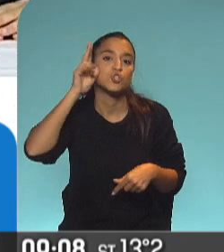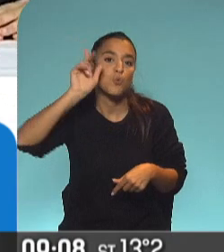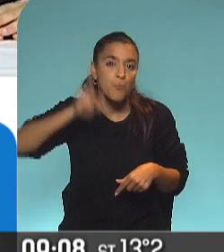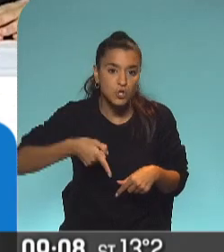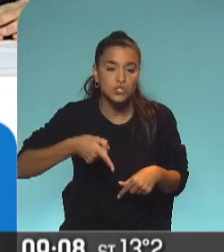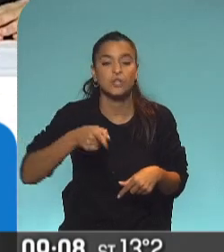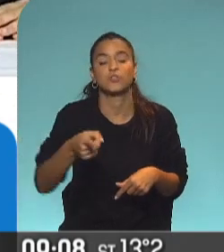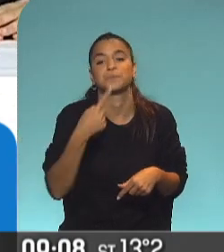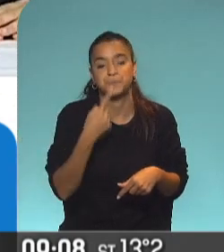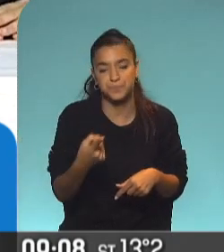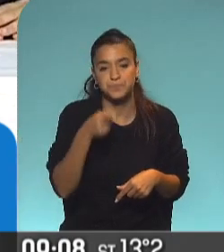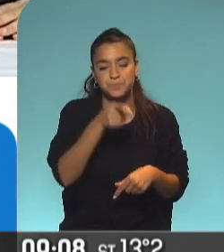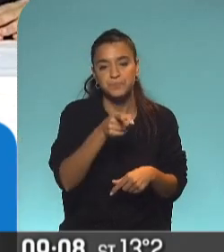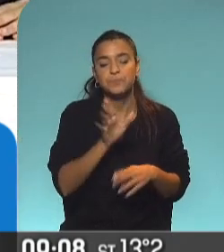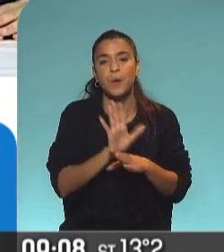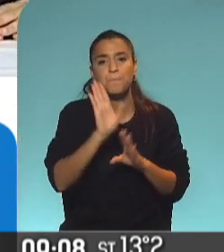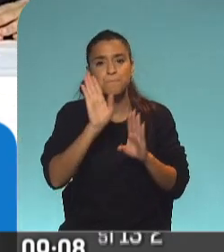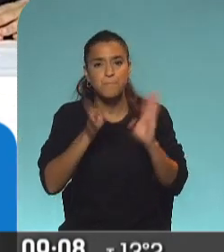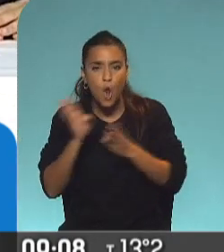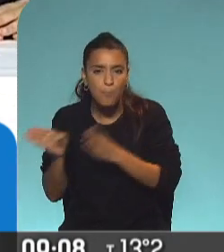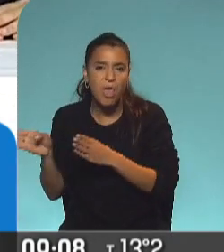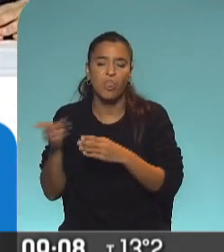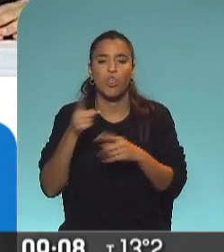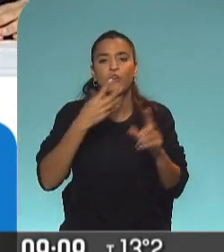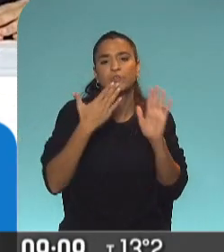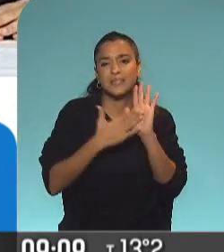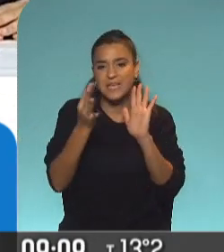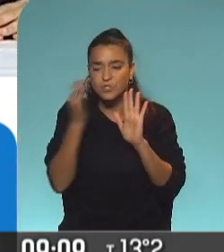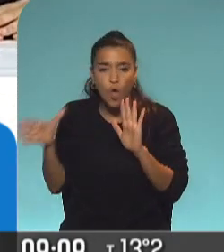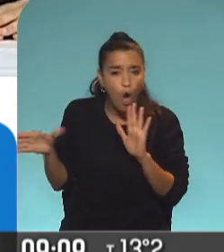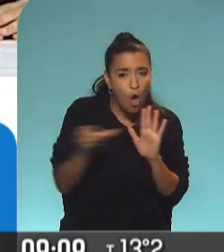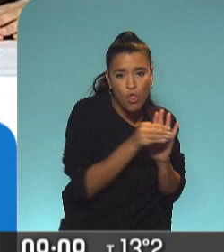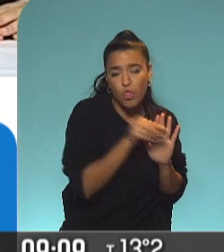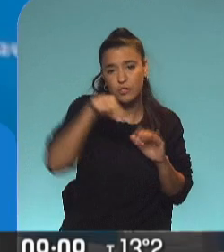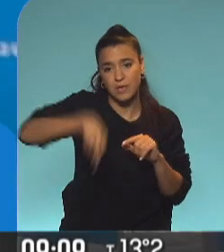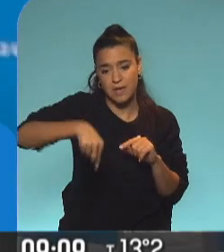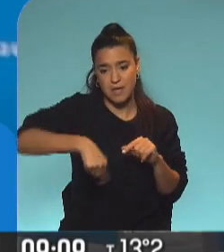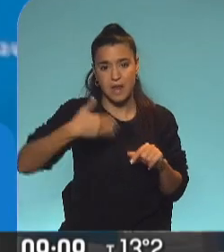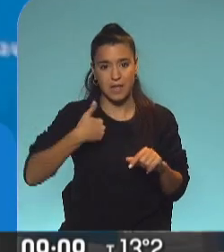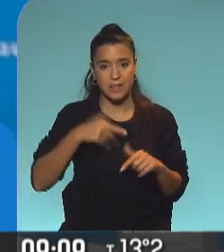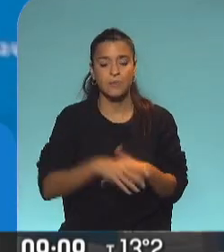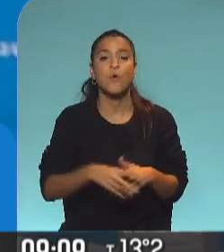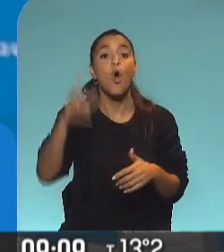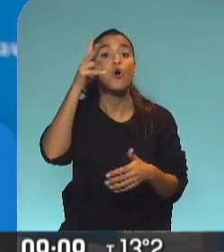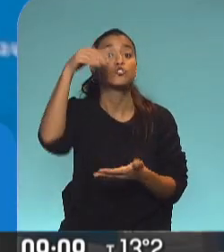18,58% cuando valoramos el promedio de todos los test realizados en la República Argentina.